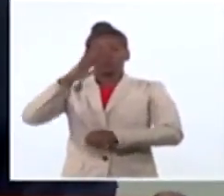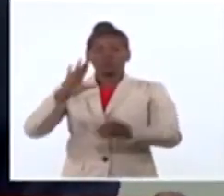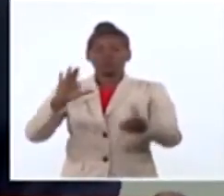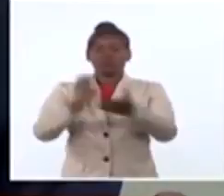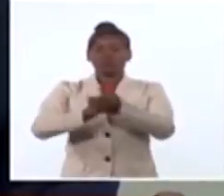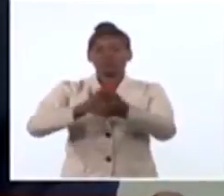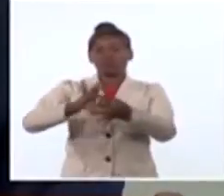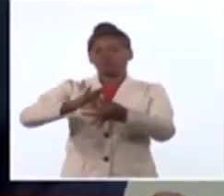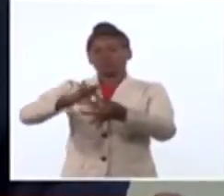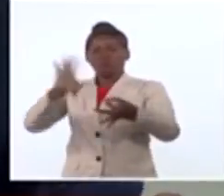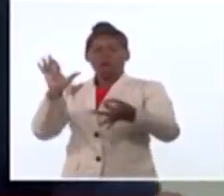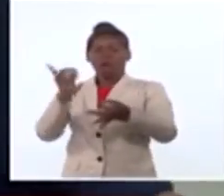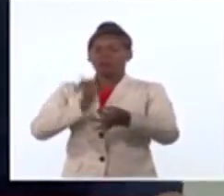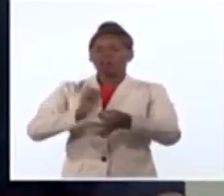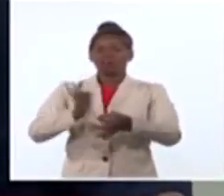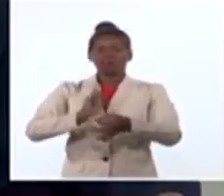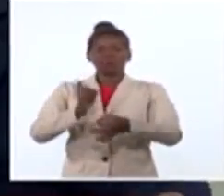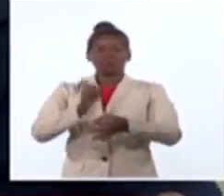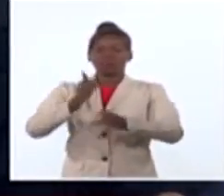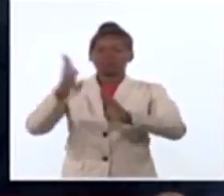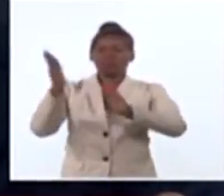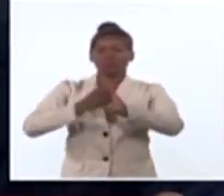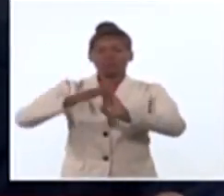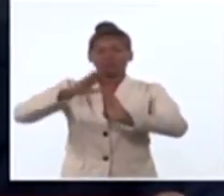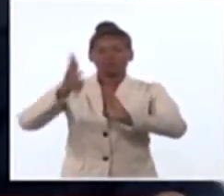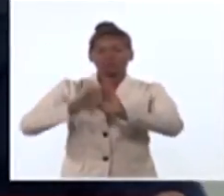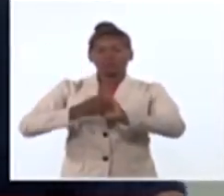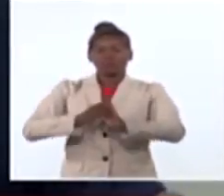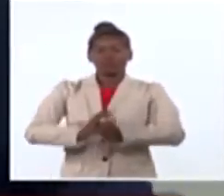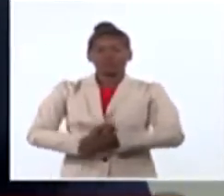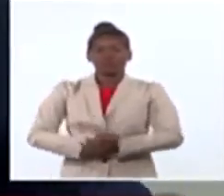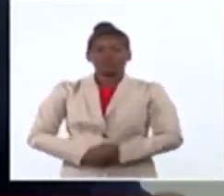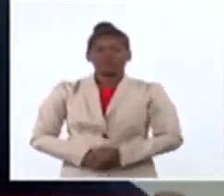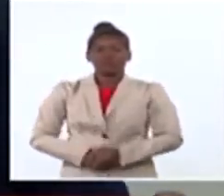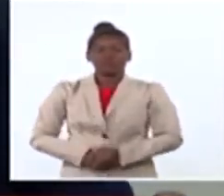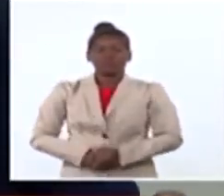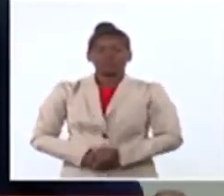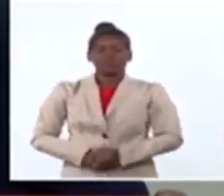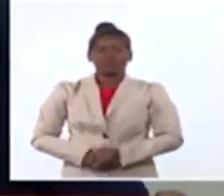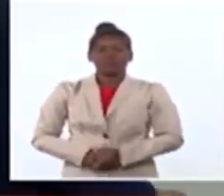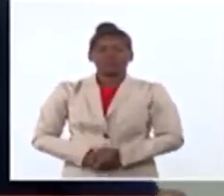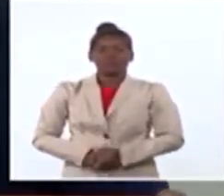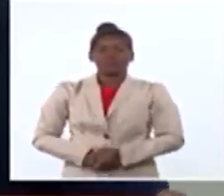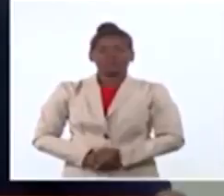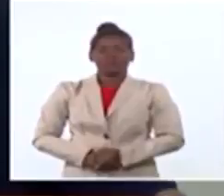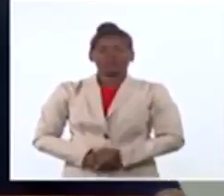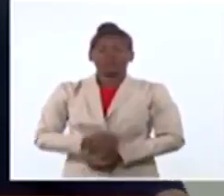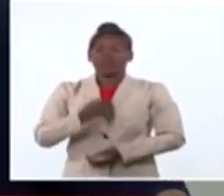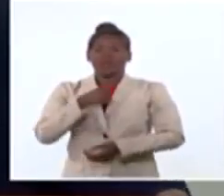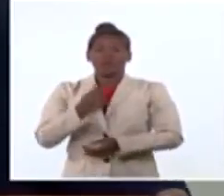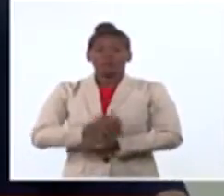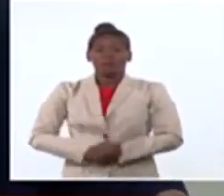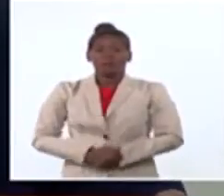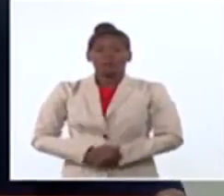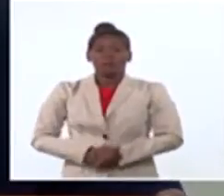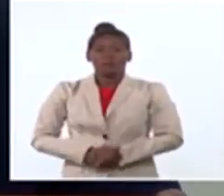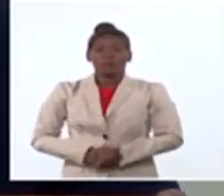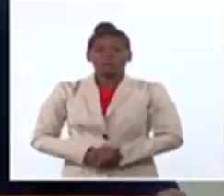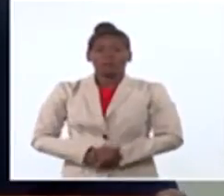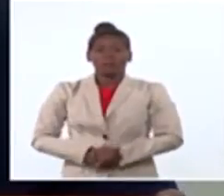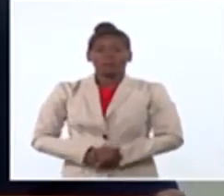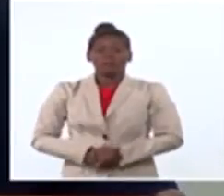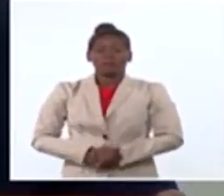una mínima vocación humanitaria, habría tenido que hacer algún ofrecimiento para enfrentar